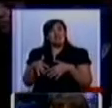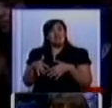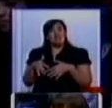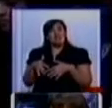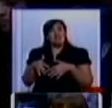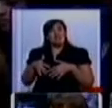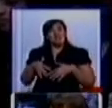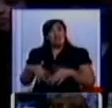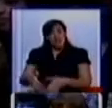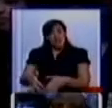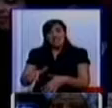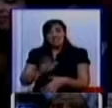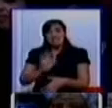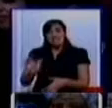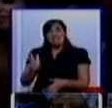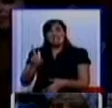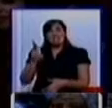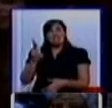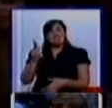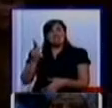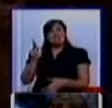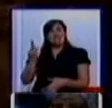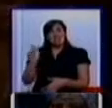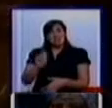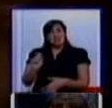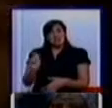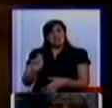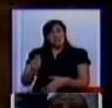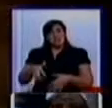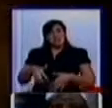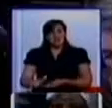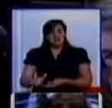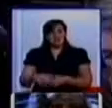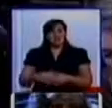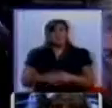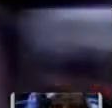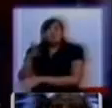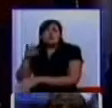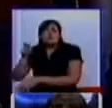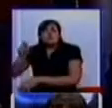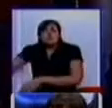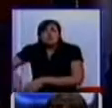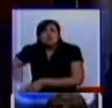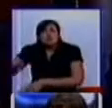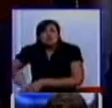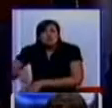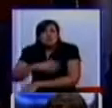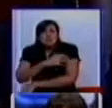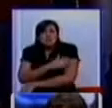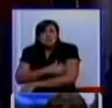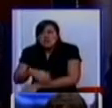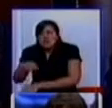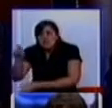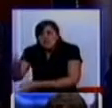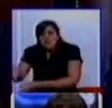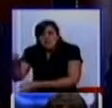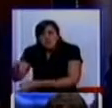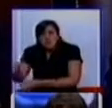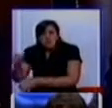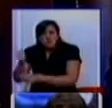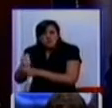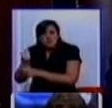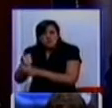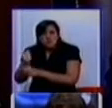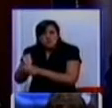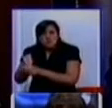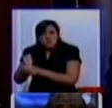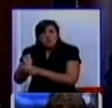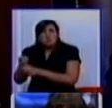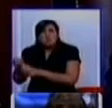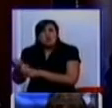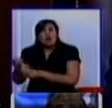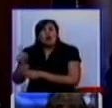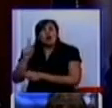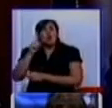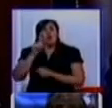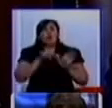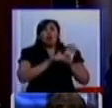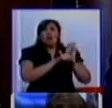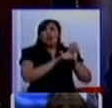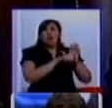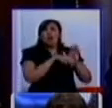del tercer mes de embarazo. Vamos a hablar un poquito también de una ley que descansa